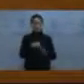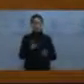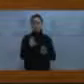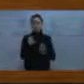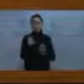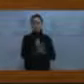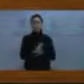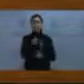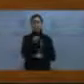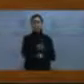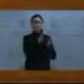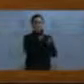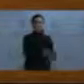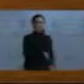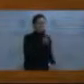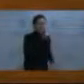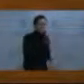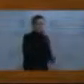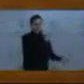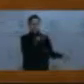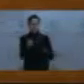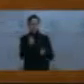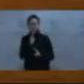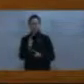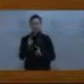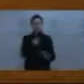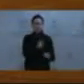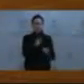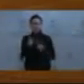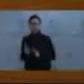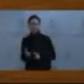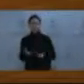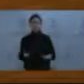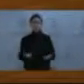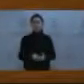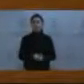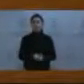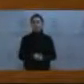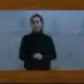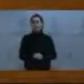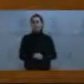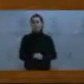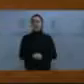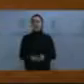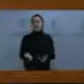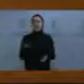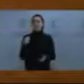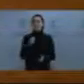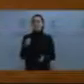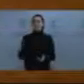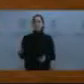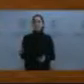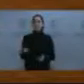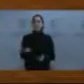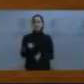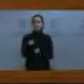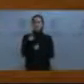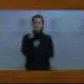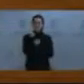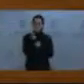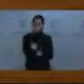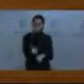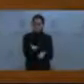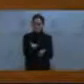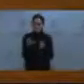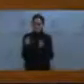consejero en la respuesta o en la réplica a la interpelación. Y también, la pasada semana, se puso de manifiesto el parecer de cada